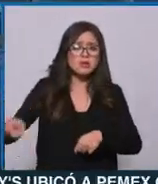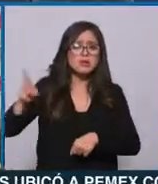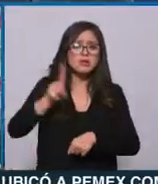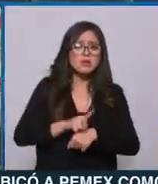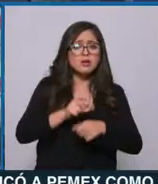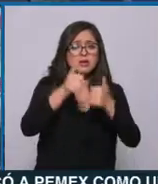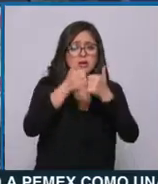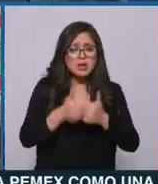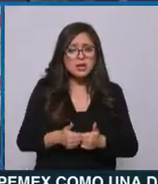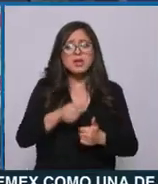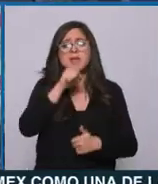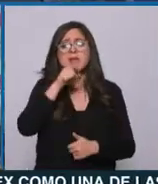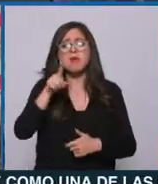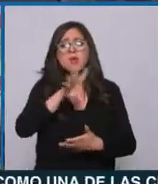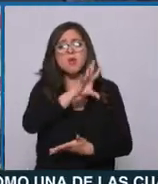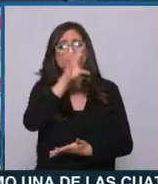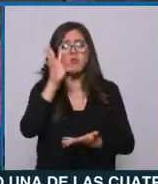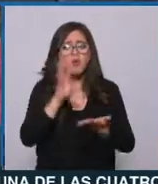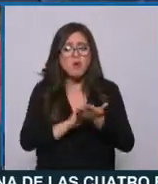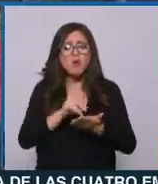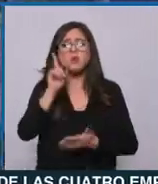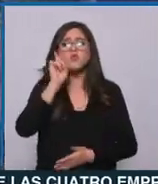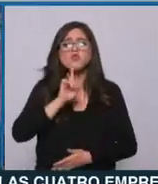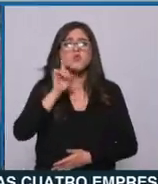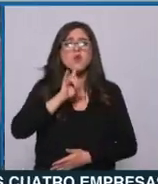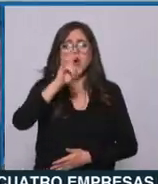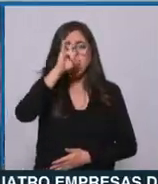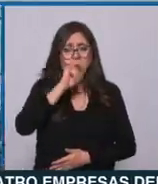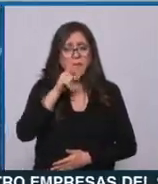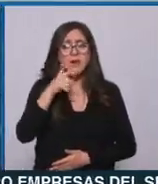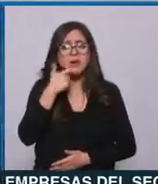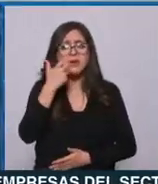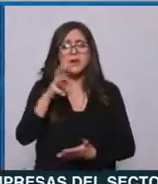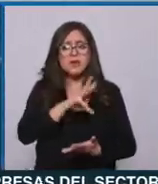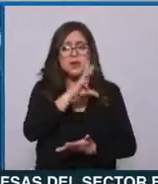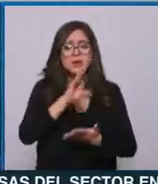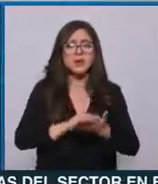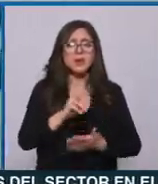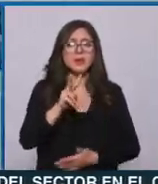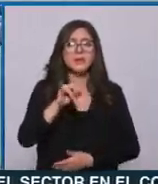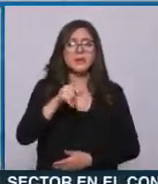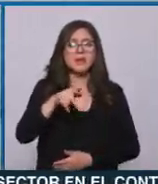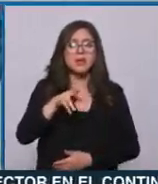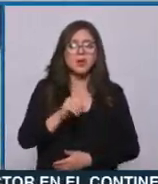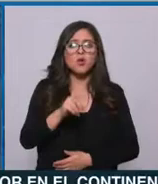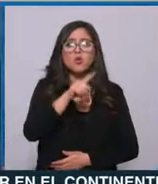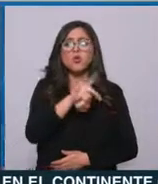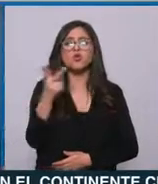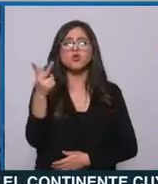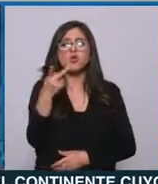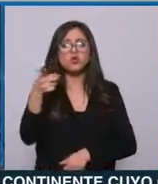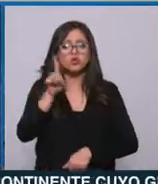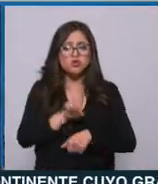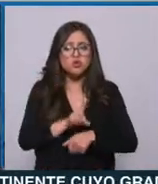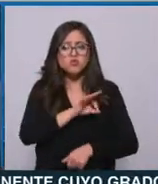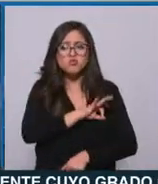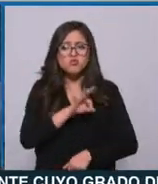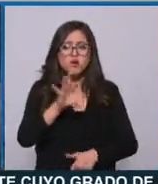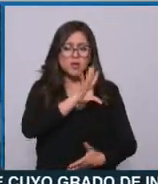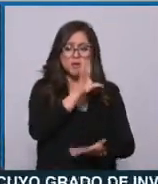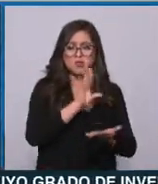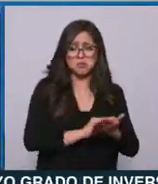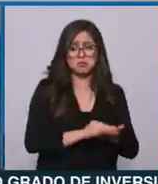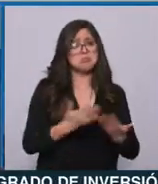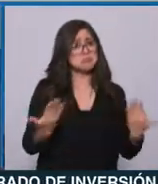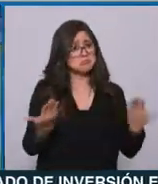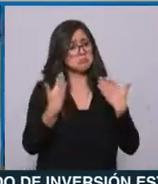haber bodas vikingas para las mujeres guapas que se quieran casar con los vikingos. Conmigo, por ejemplo, también. Los 2 días se puede, no hay problema. Ok, esa es una Así